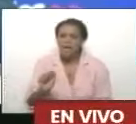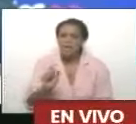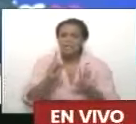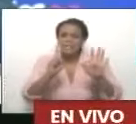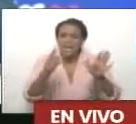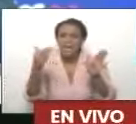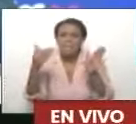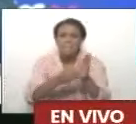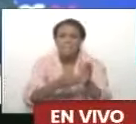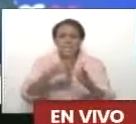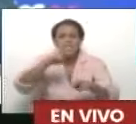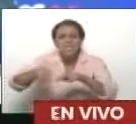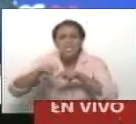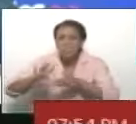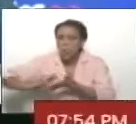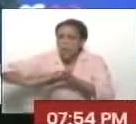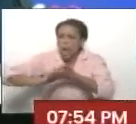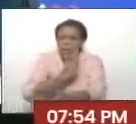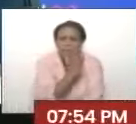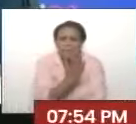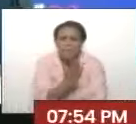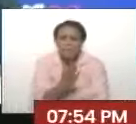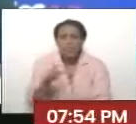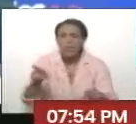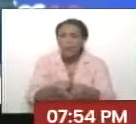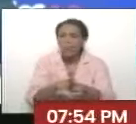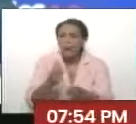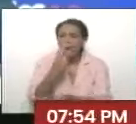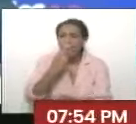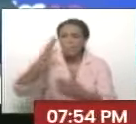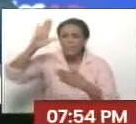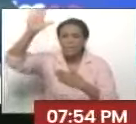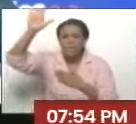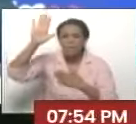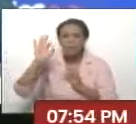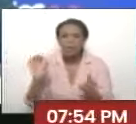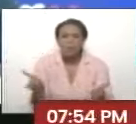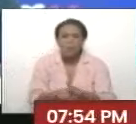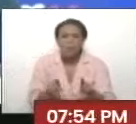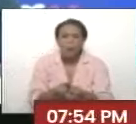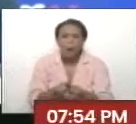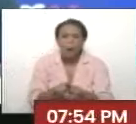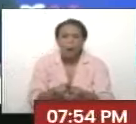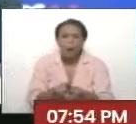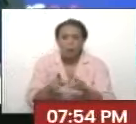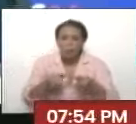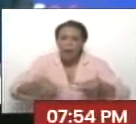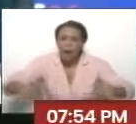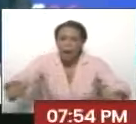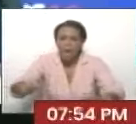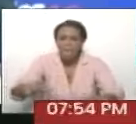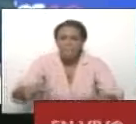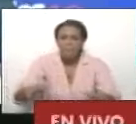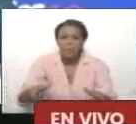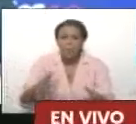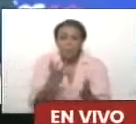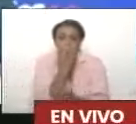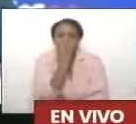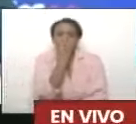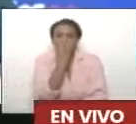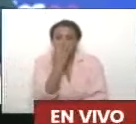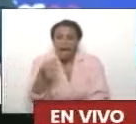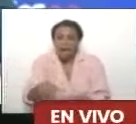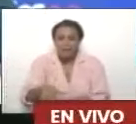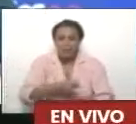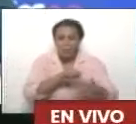Un exterminio de los niños, especialmente, como hacía Hitler, que los llevaba a campos de gas. Aquí los bombardean y los